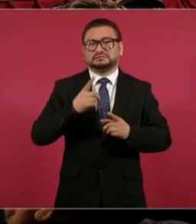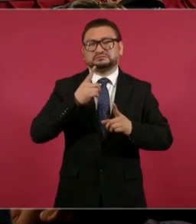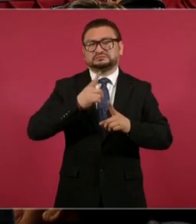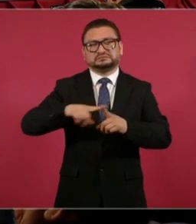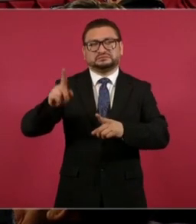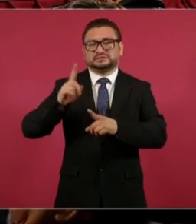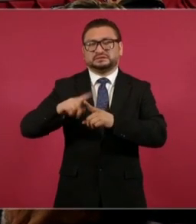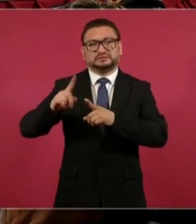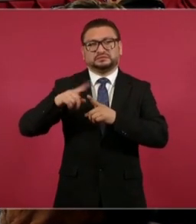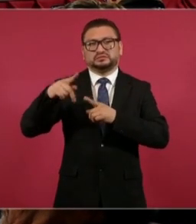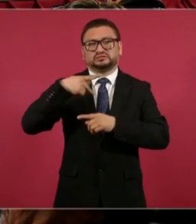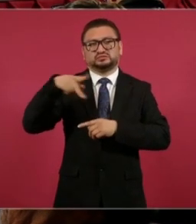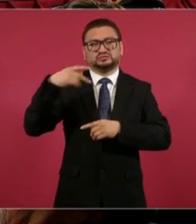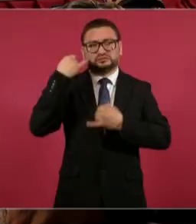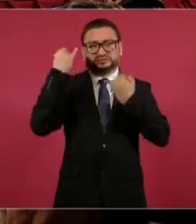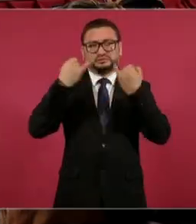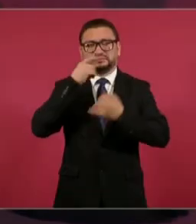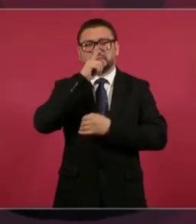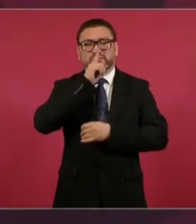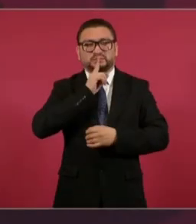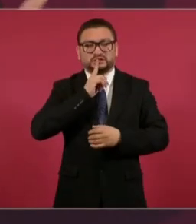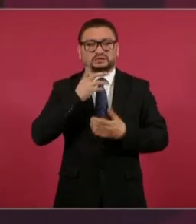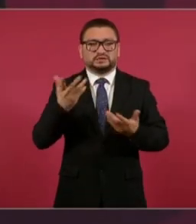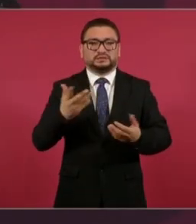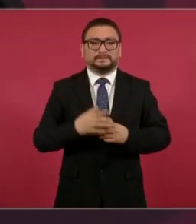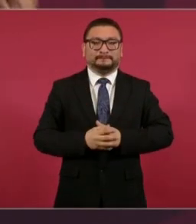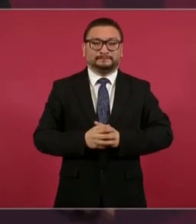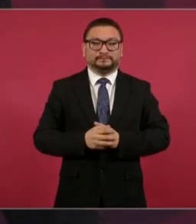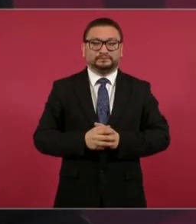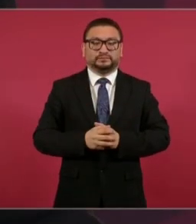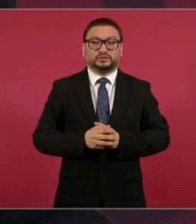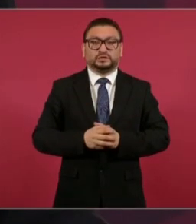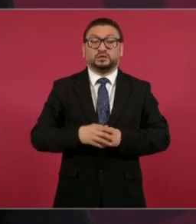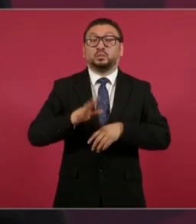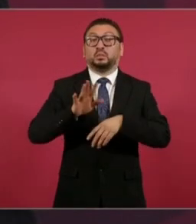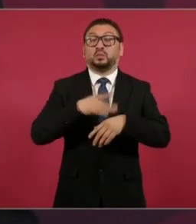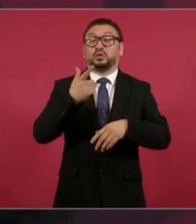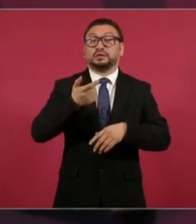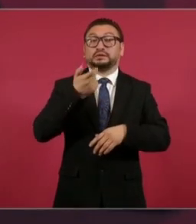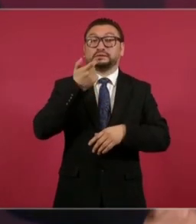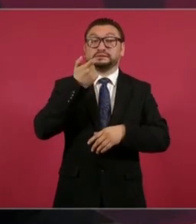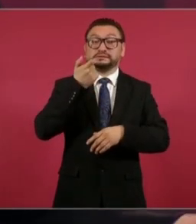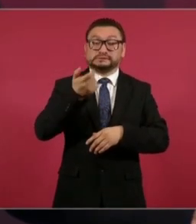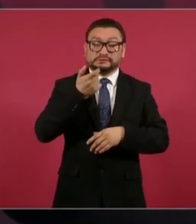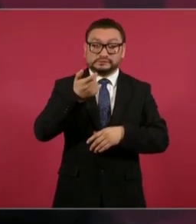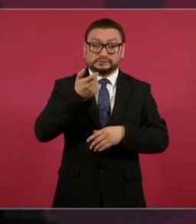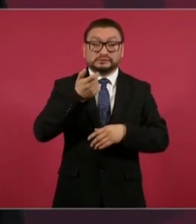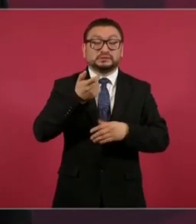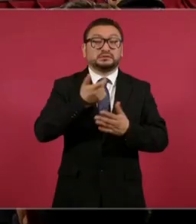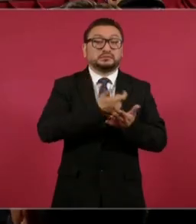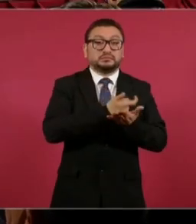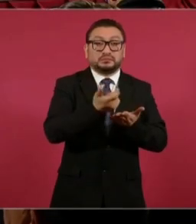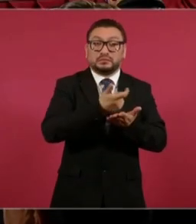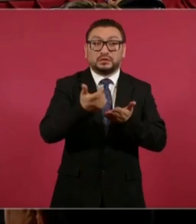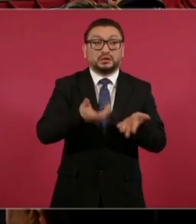muchas otras mentiras Esto de que no aumente los salarios porque va a haber